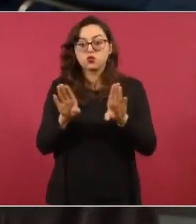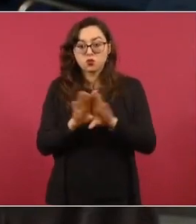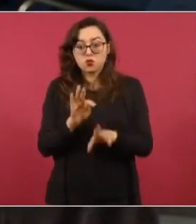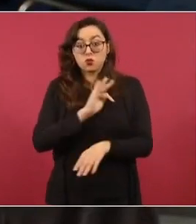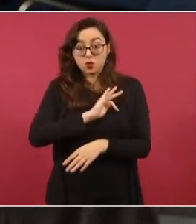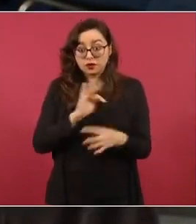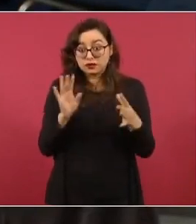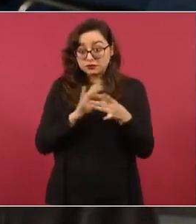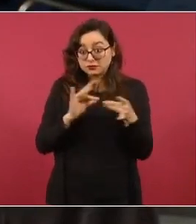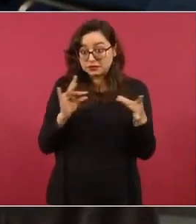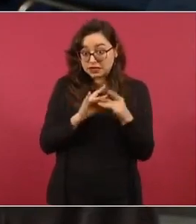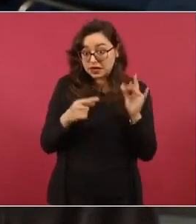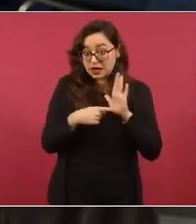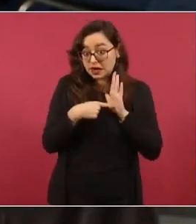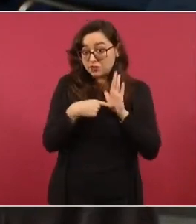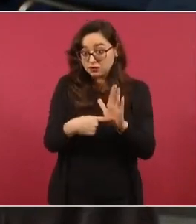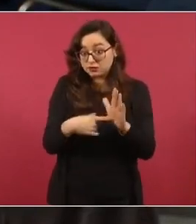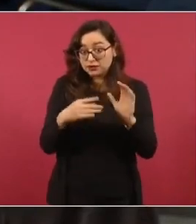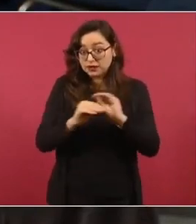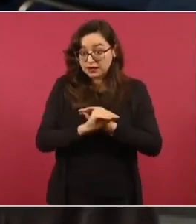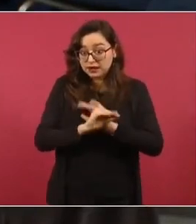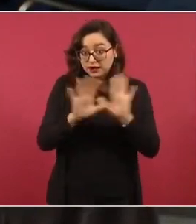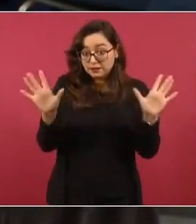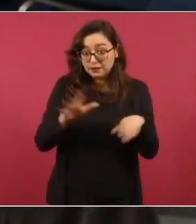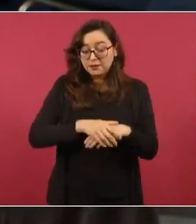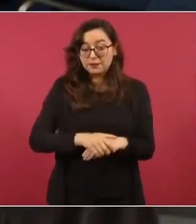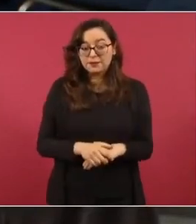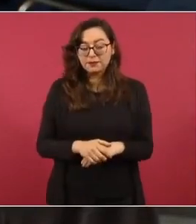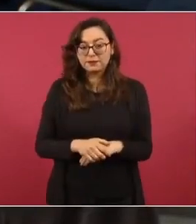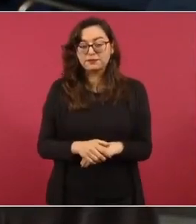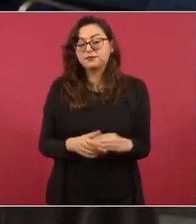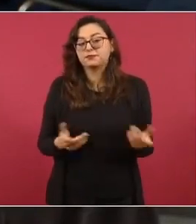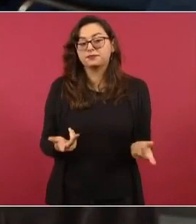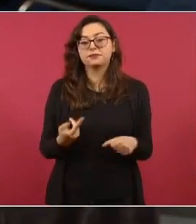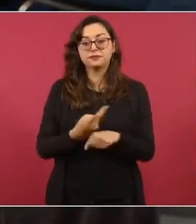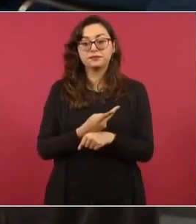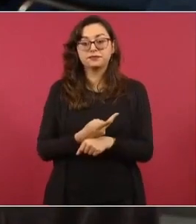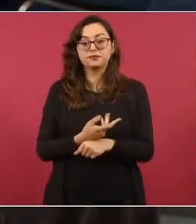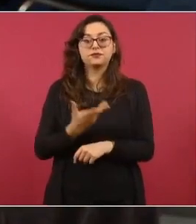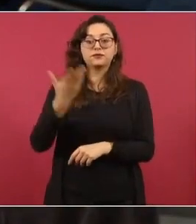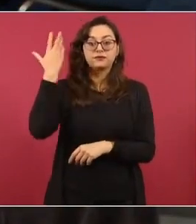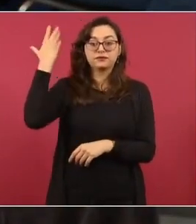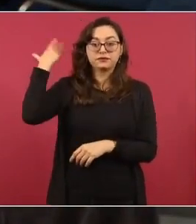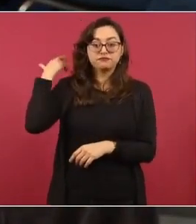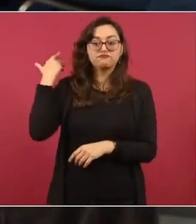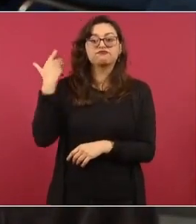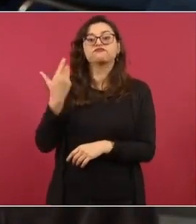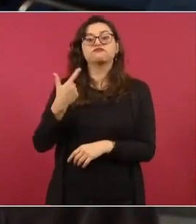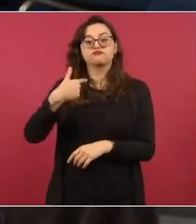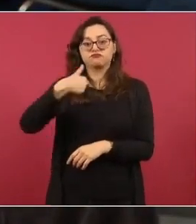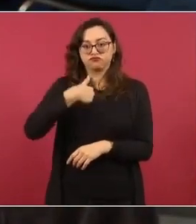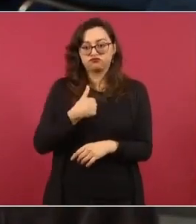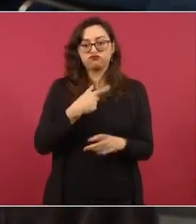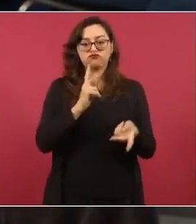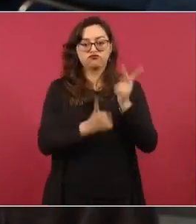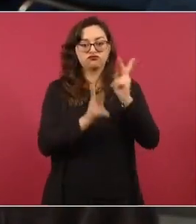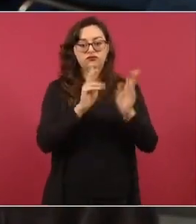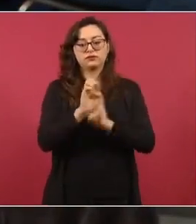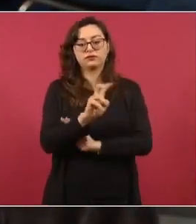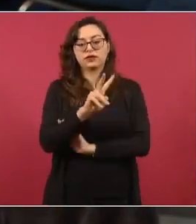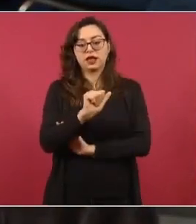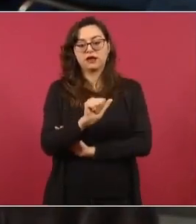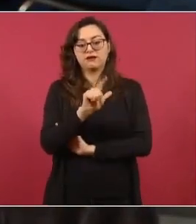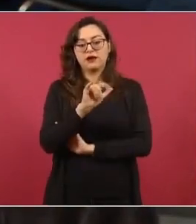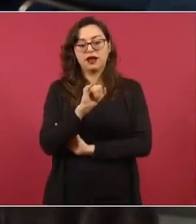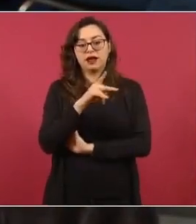de ser posible, dado que en semanas anteriores tuve la oportunidad de platicar con la doctora Evalinda Barrón, ella es la directora general de